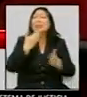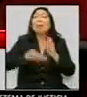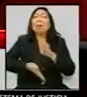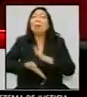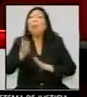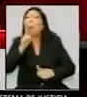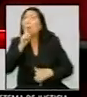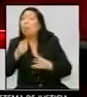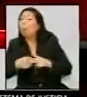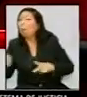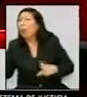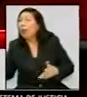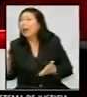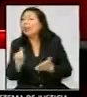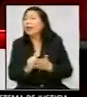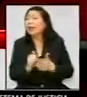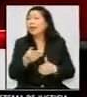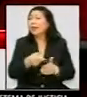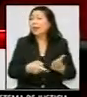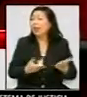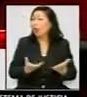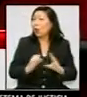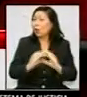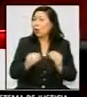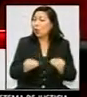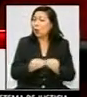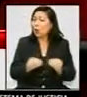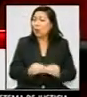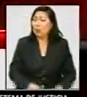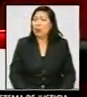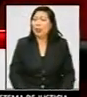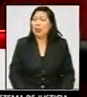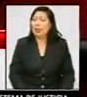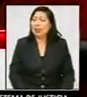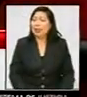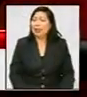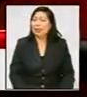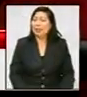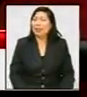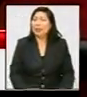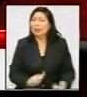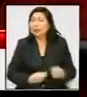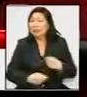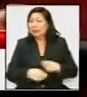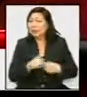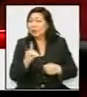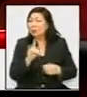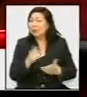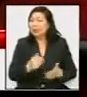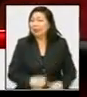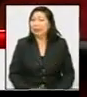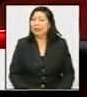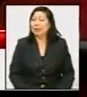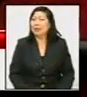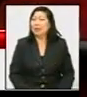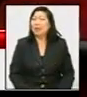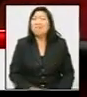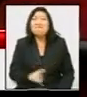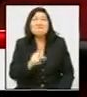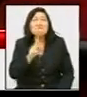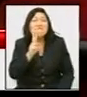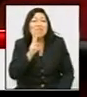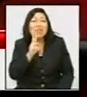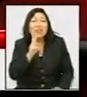yendo. Quiénes a través de un conjunto de subterfugios que ellos utilizan